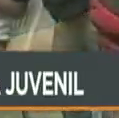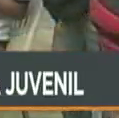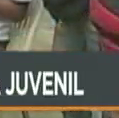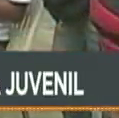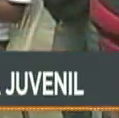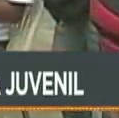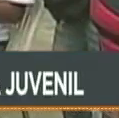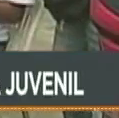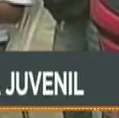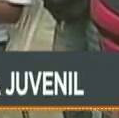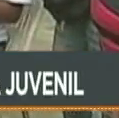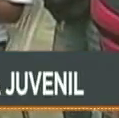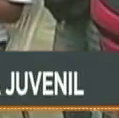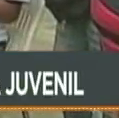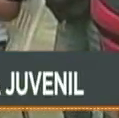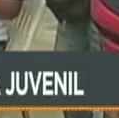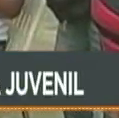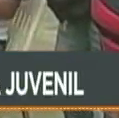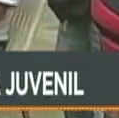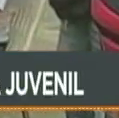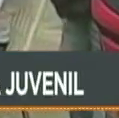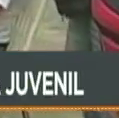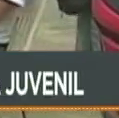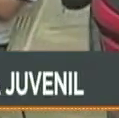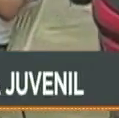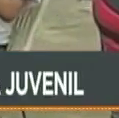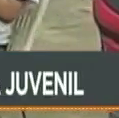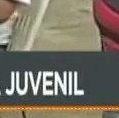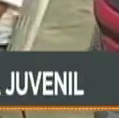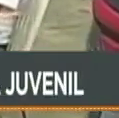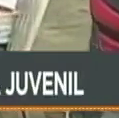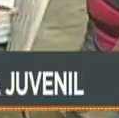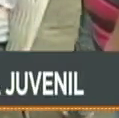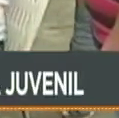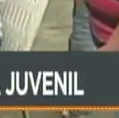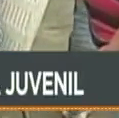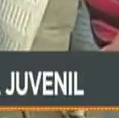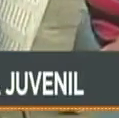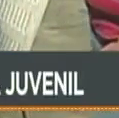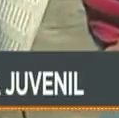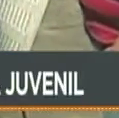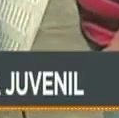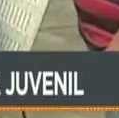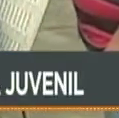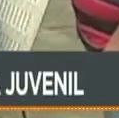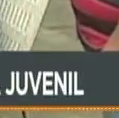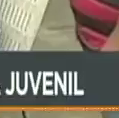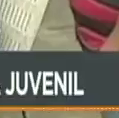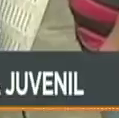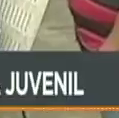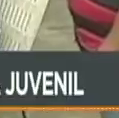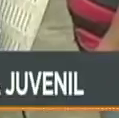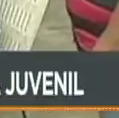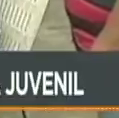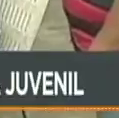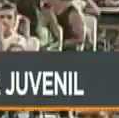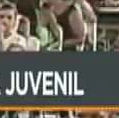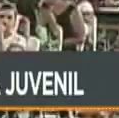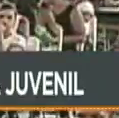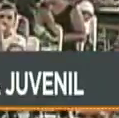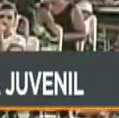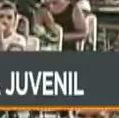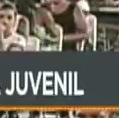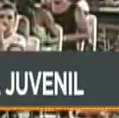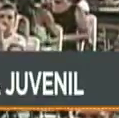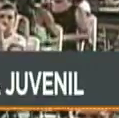trabajadores, y aquí se empieza a formar con el estudio y con el trabajo, con el Plan Chamba Juvenil, bueno, esa generación nueva.